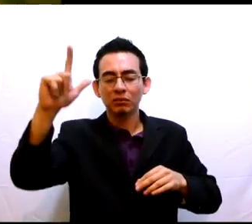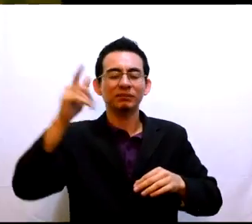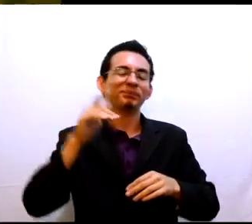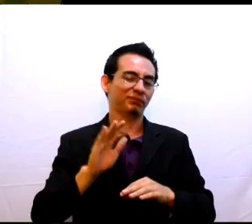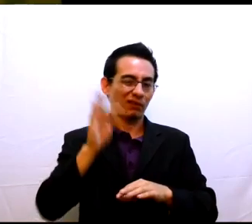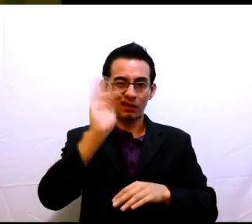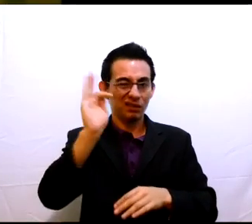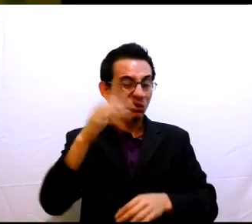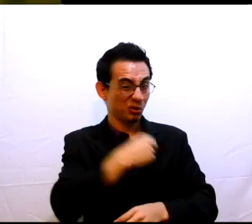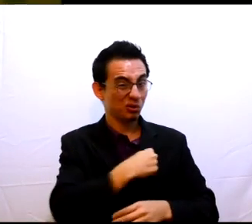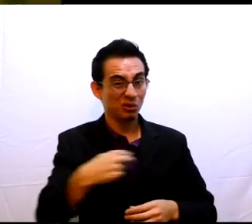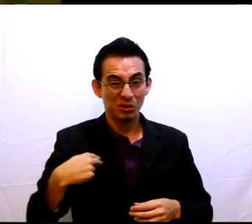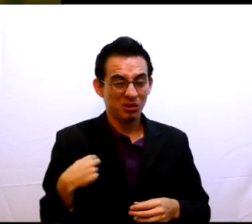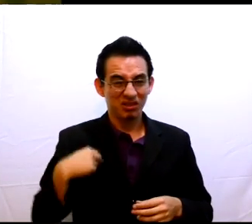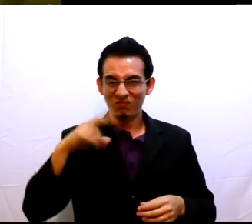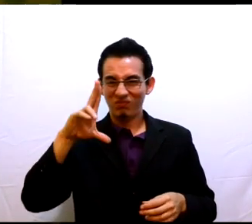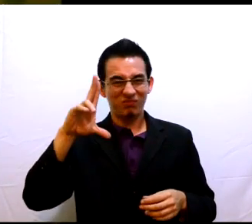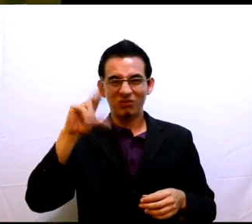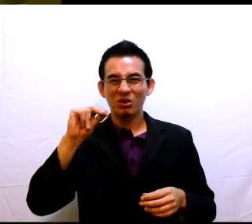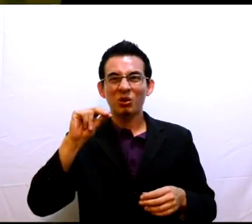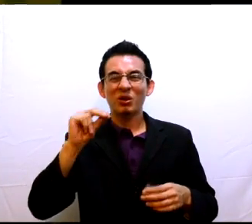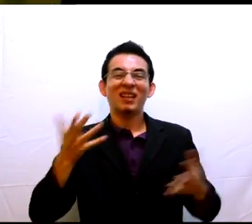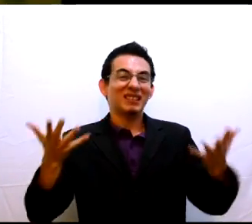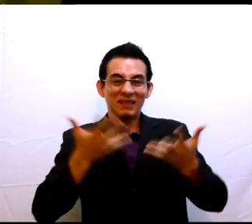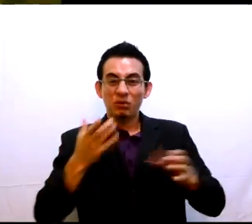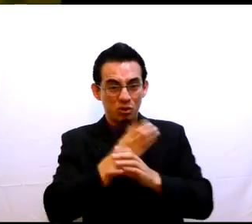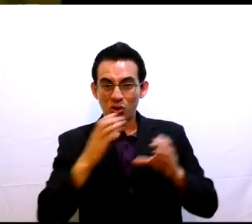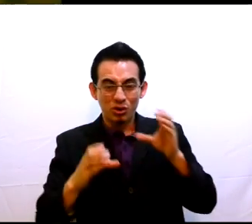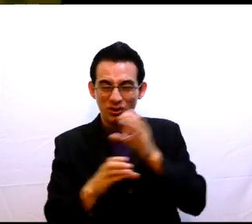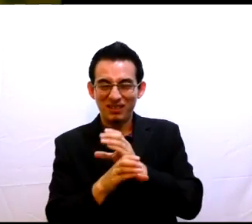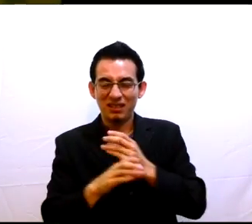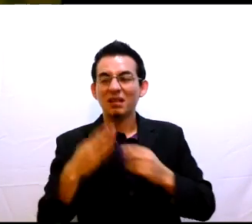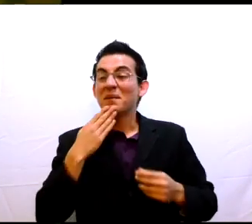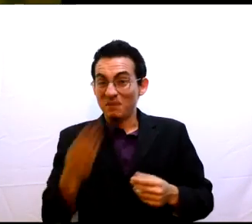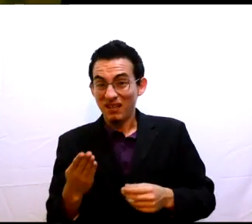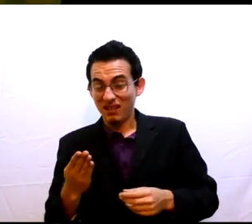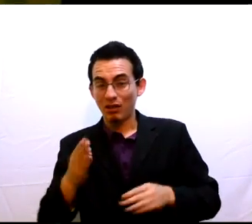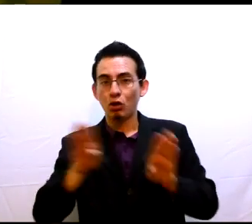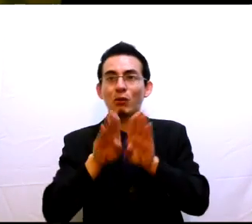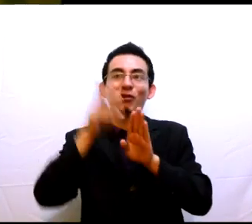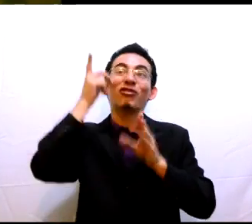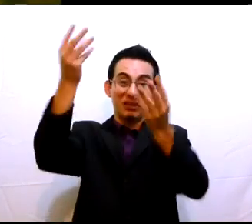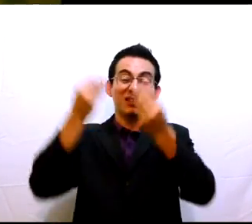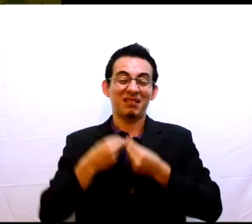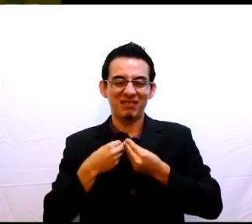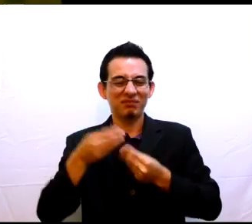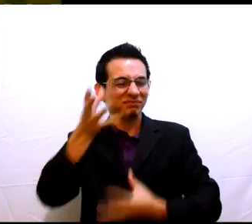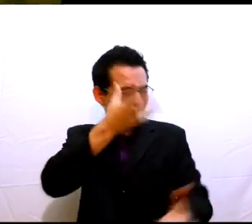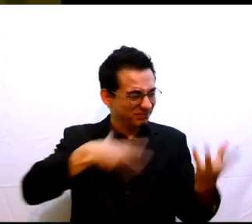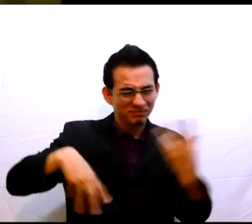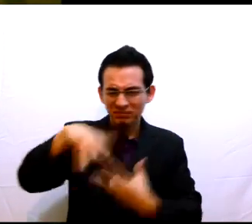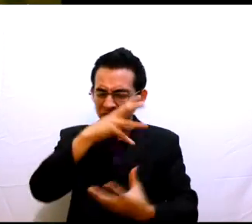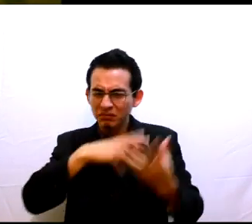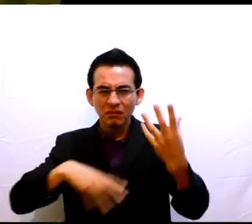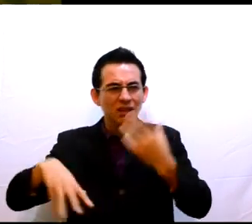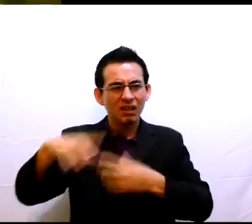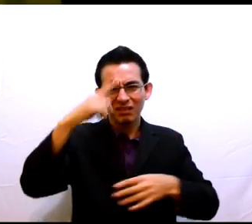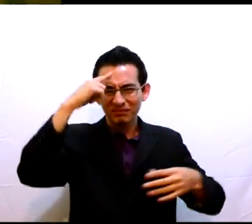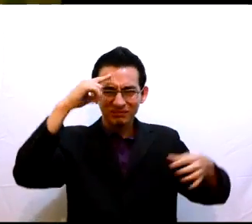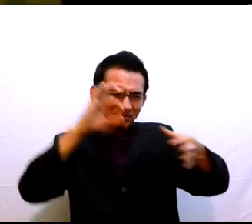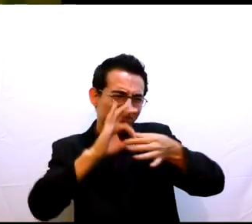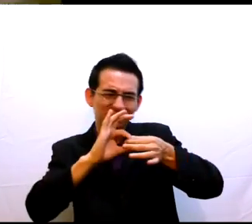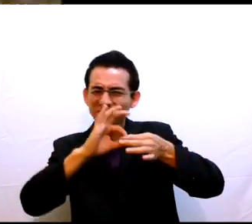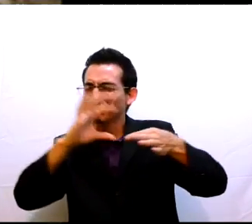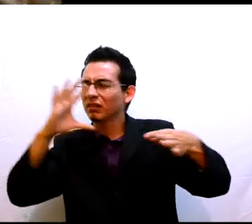nosotros no usamos nuestros bienes materiales apropiadamente terminaremos desviando nos y